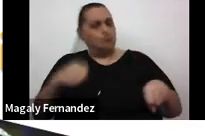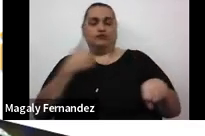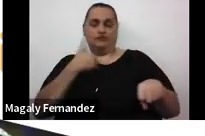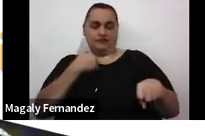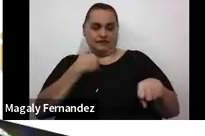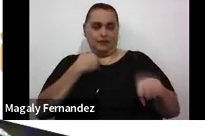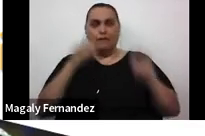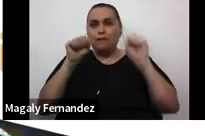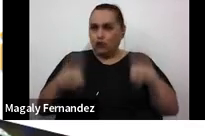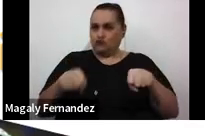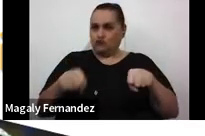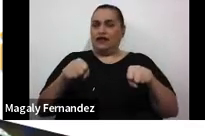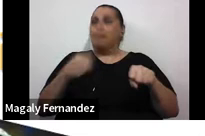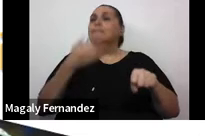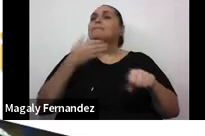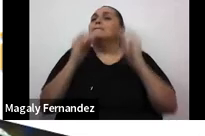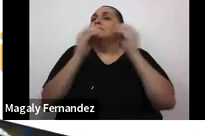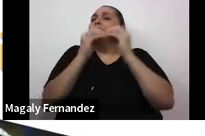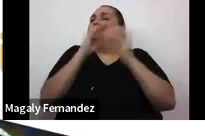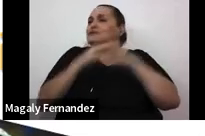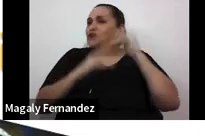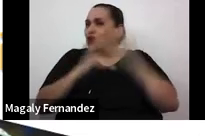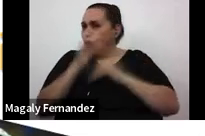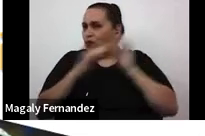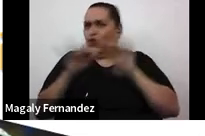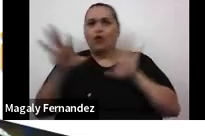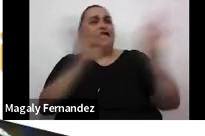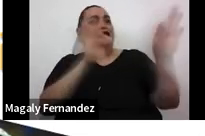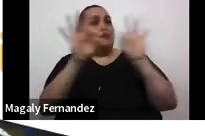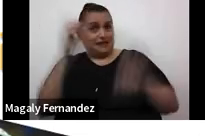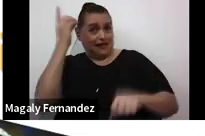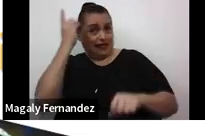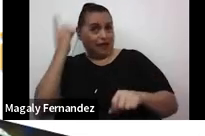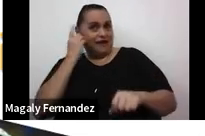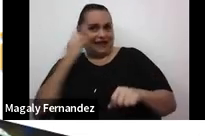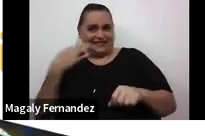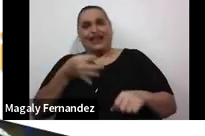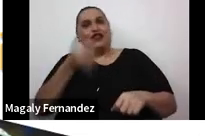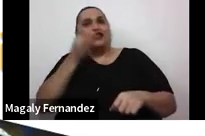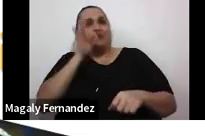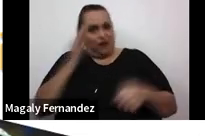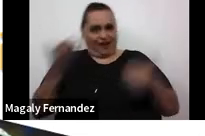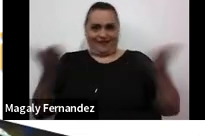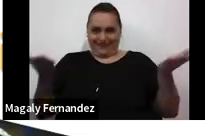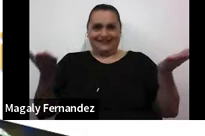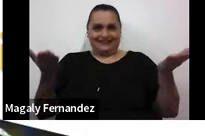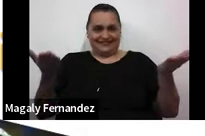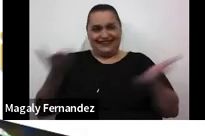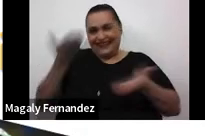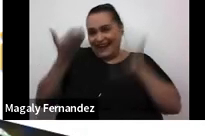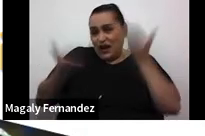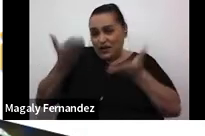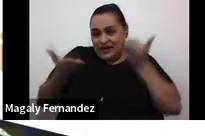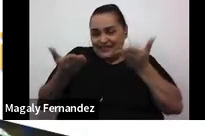posibilidades de estar más cómodos y por qué no invitará a amarres a tomar un cafecito Ven a veces son cosas